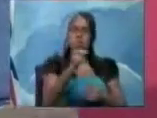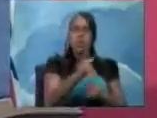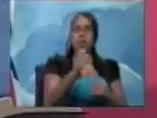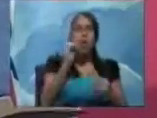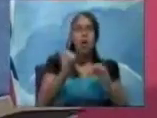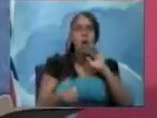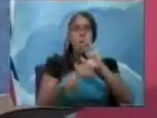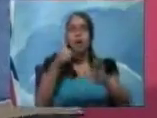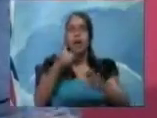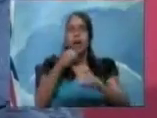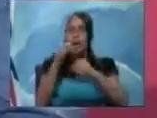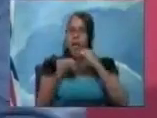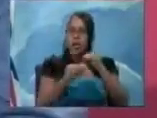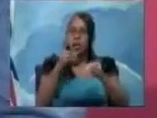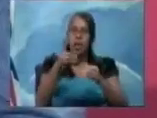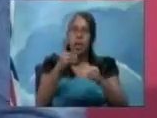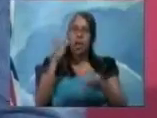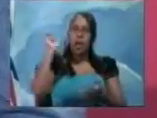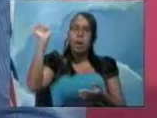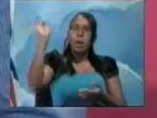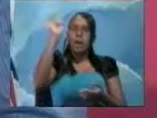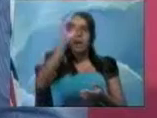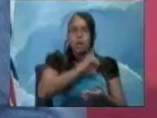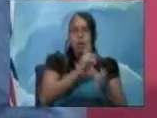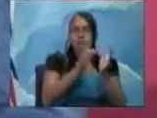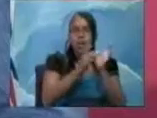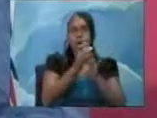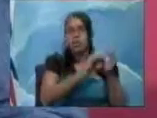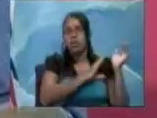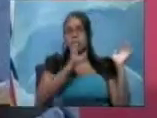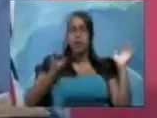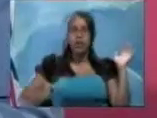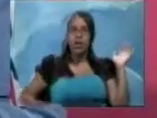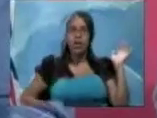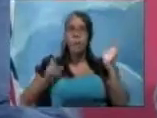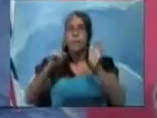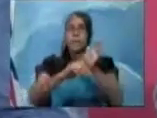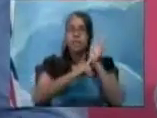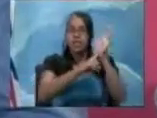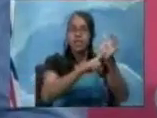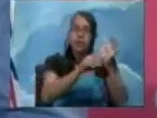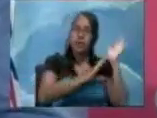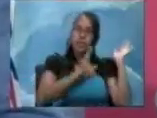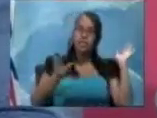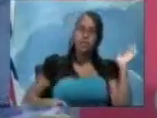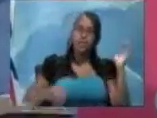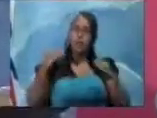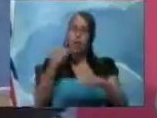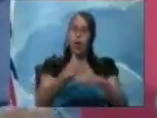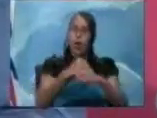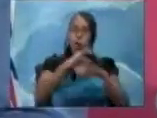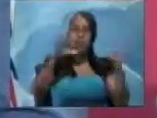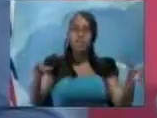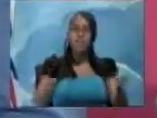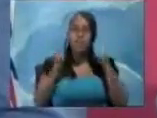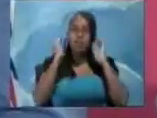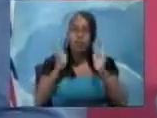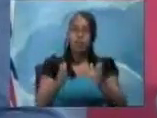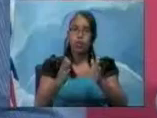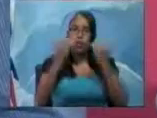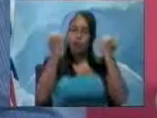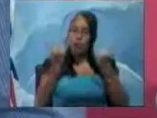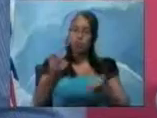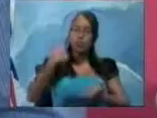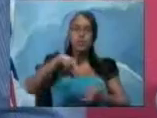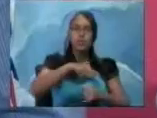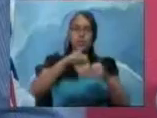haciendo hermano la predicación del Evangelio eh presentándole a Cristo como Salvador ahora nosotros nos